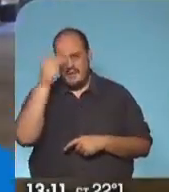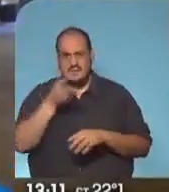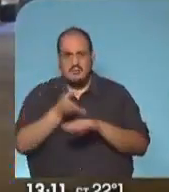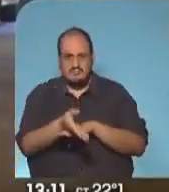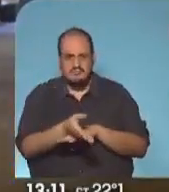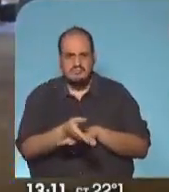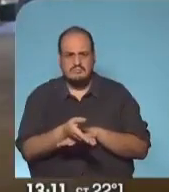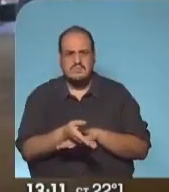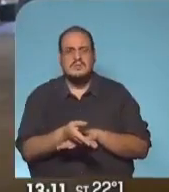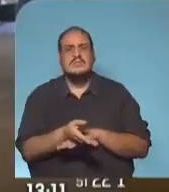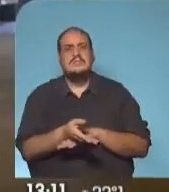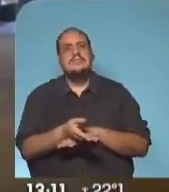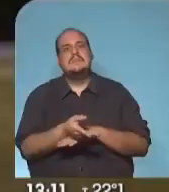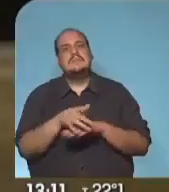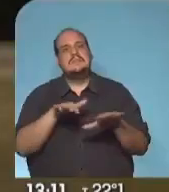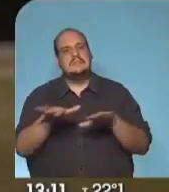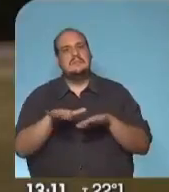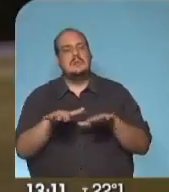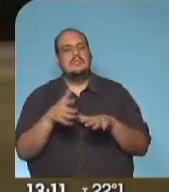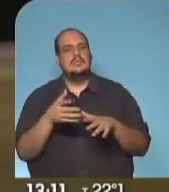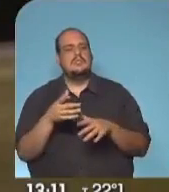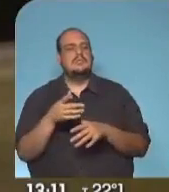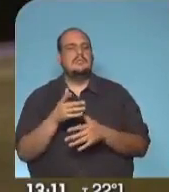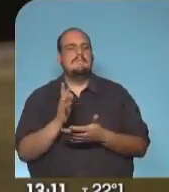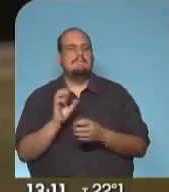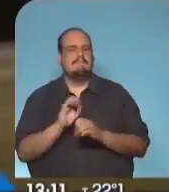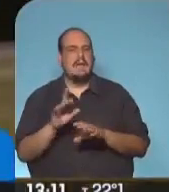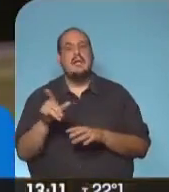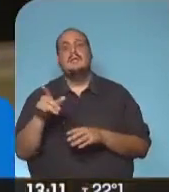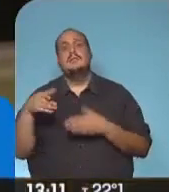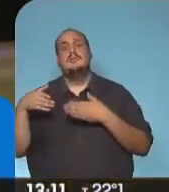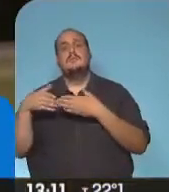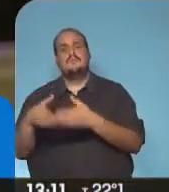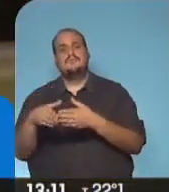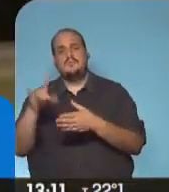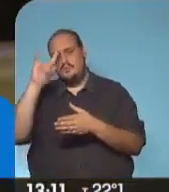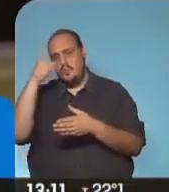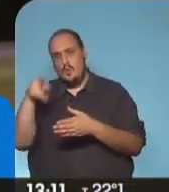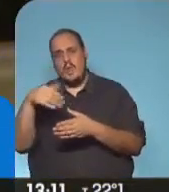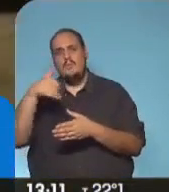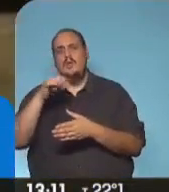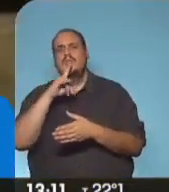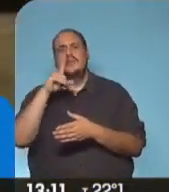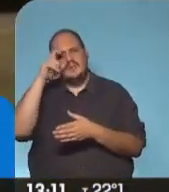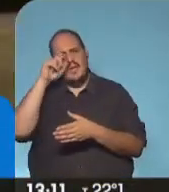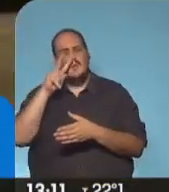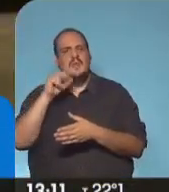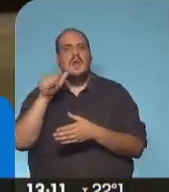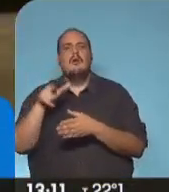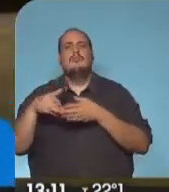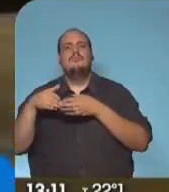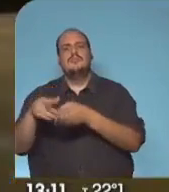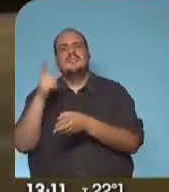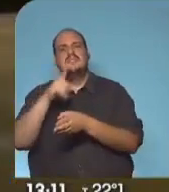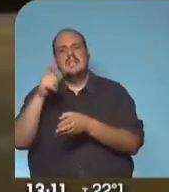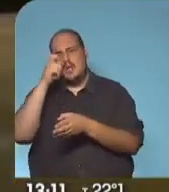una serie de situaciones realmente no recomendables. En tanto, en el puerto de Montevideo, imagen que tenemos ahora, recibió un crucero con 128